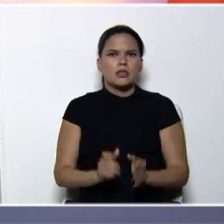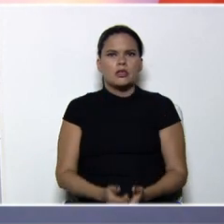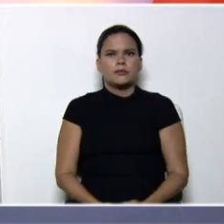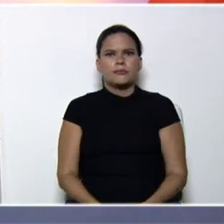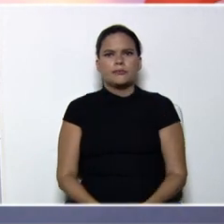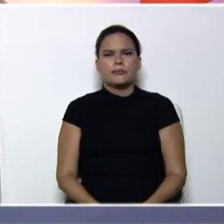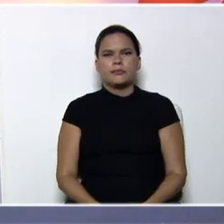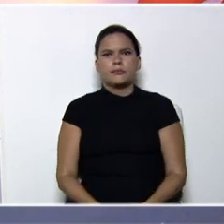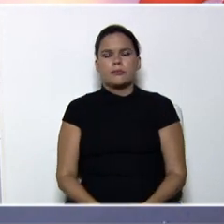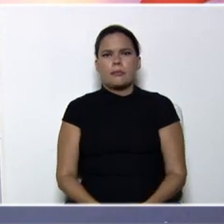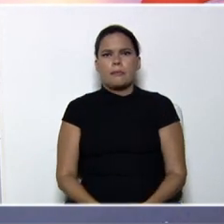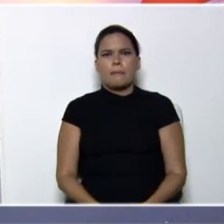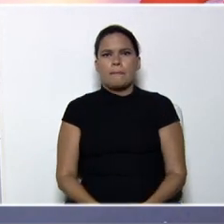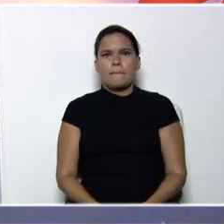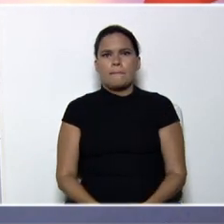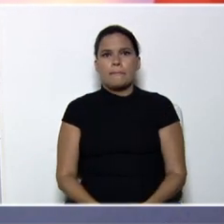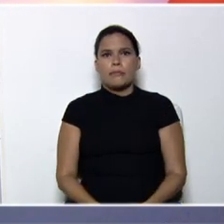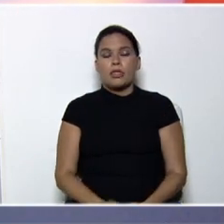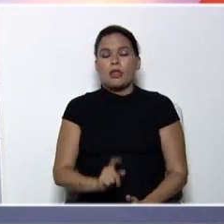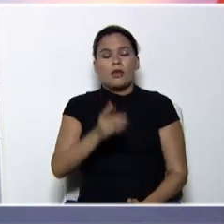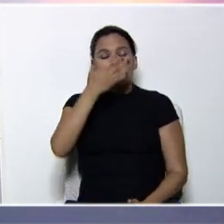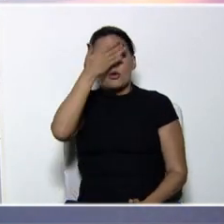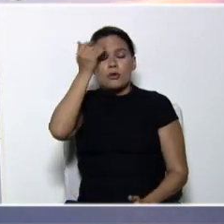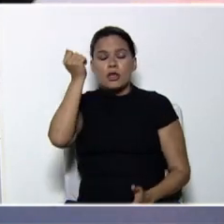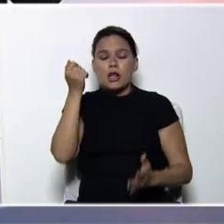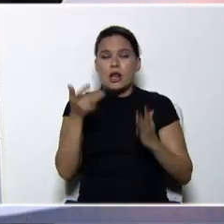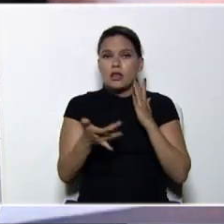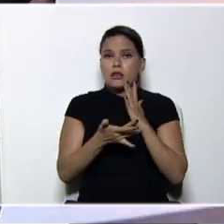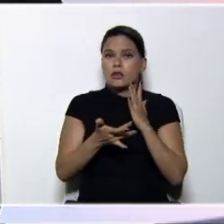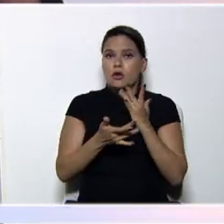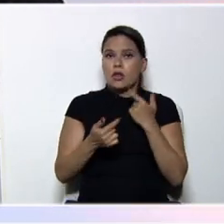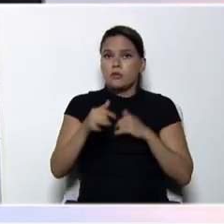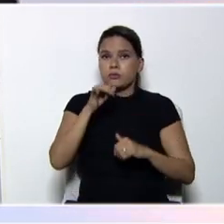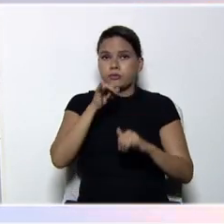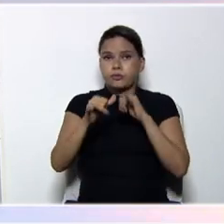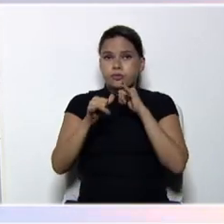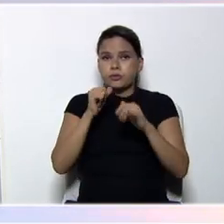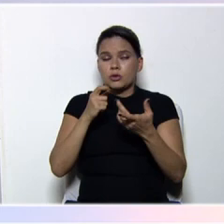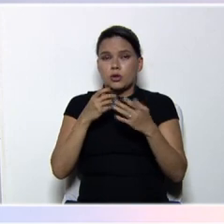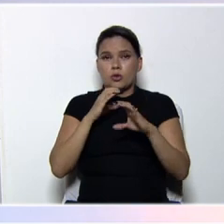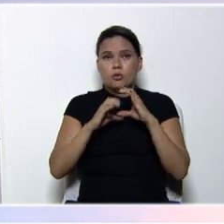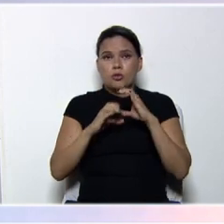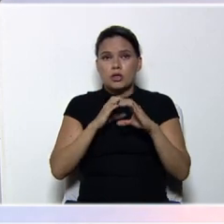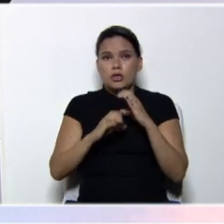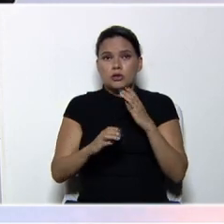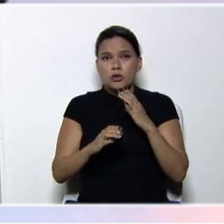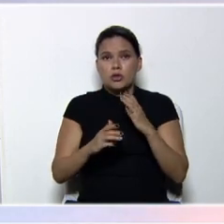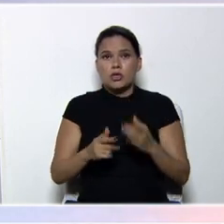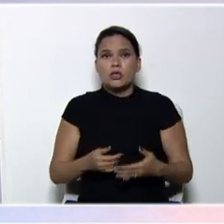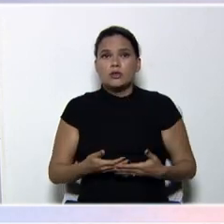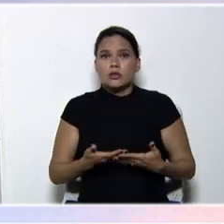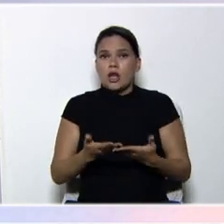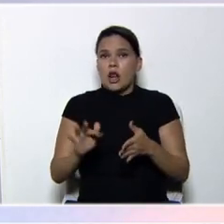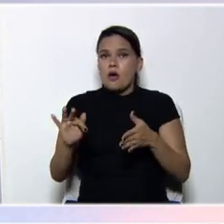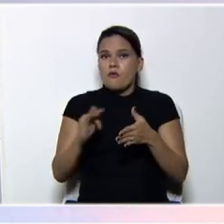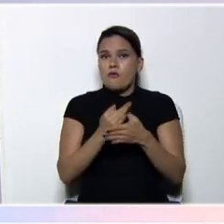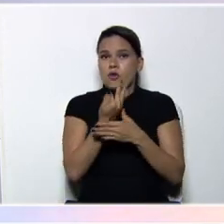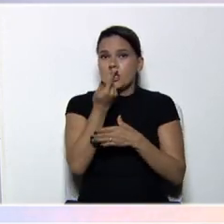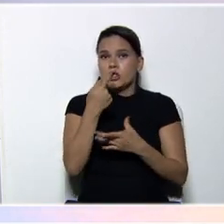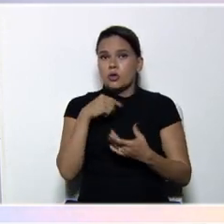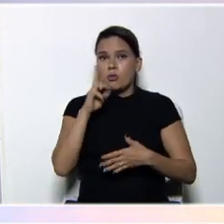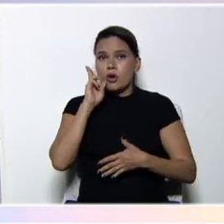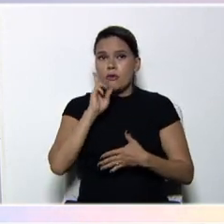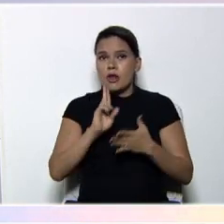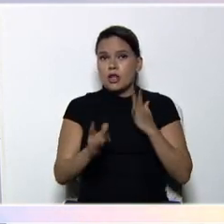educación especial. Sin olvidar las tecnologías de información y comunicación que nos provee la Fundación Bolivariana